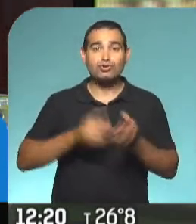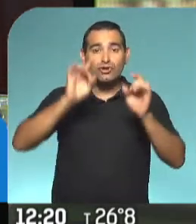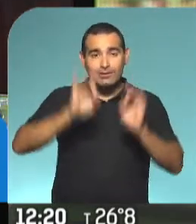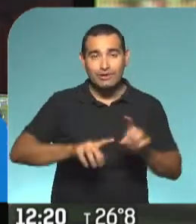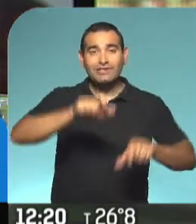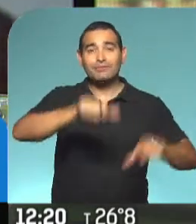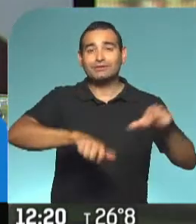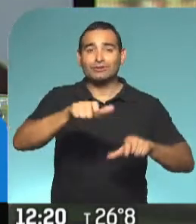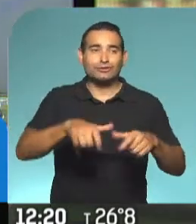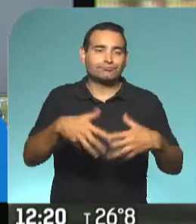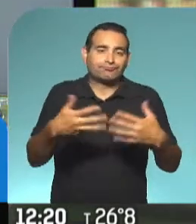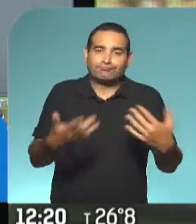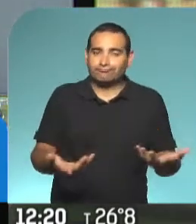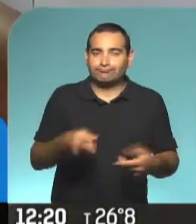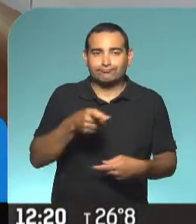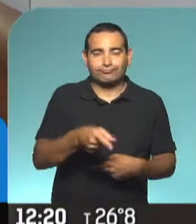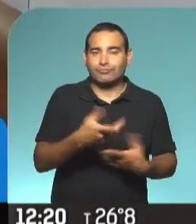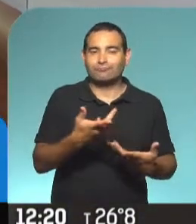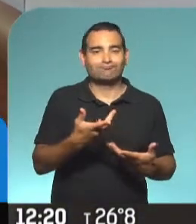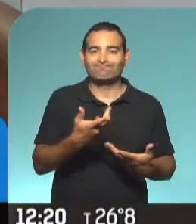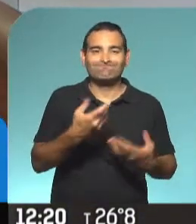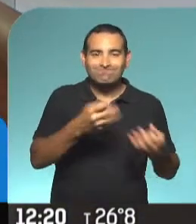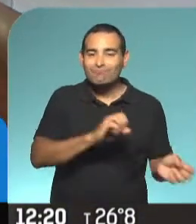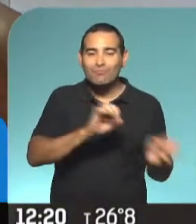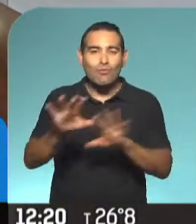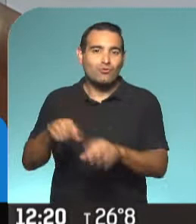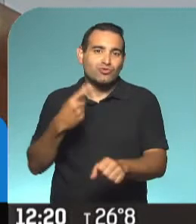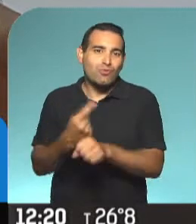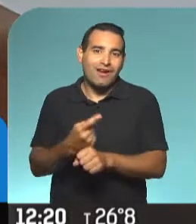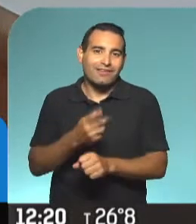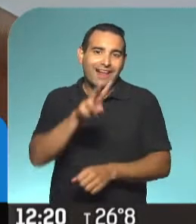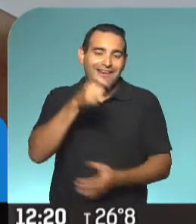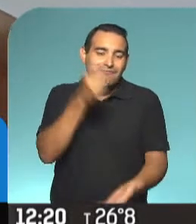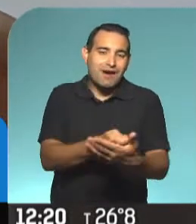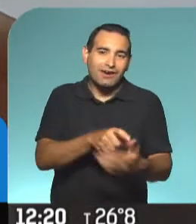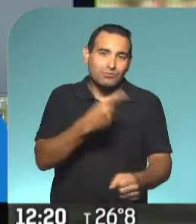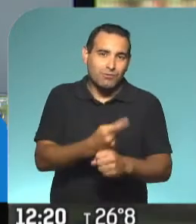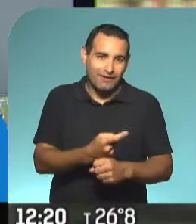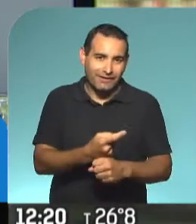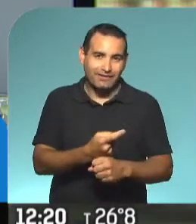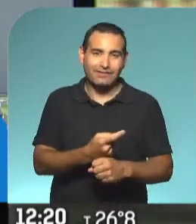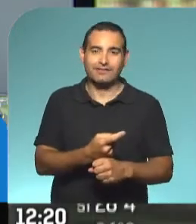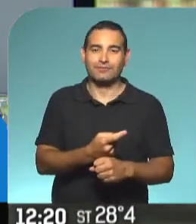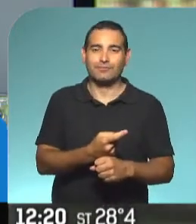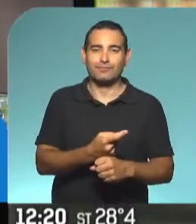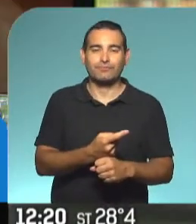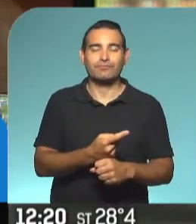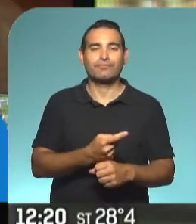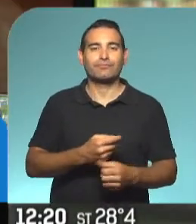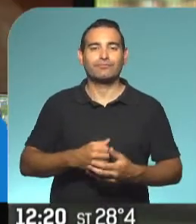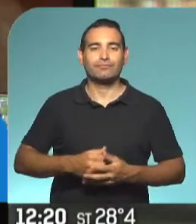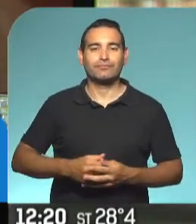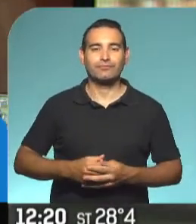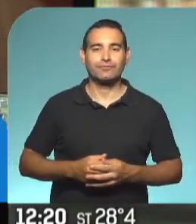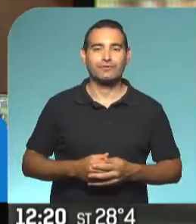por razones de fuerza mayor no estén en condiciones de poder pagar ese alquiler recordemos que junto con él con éste el